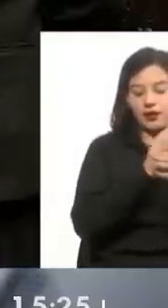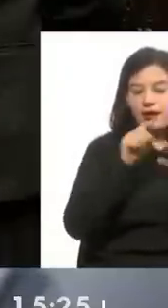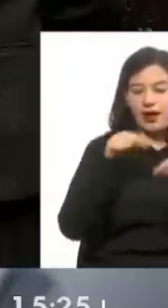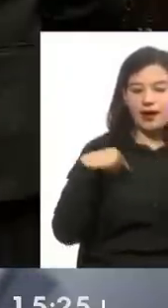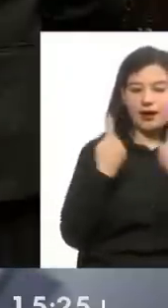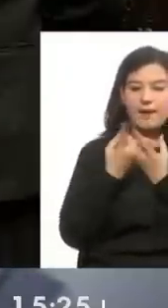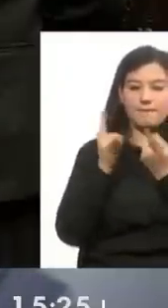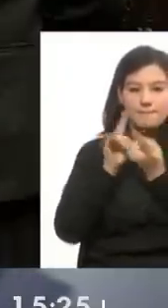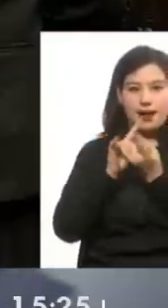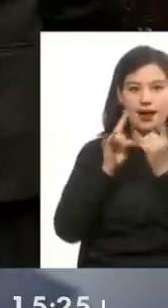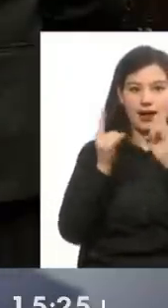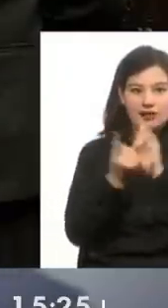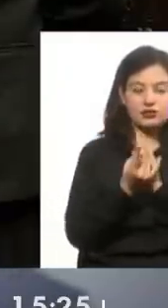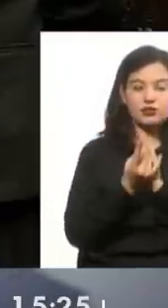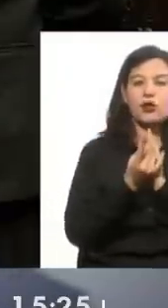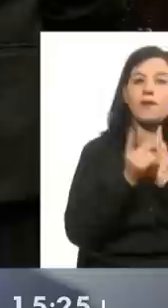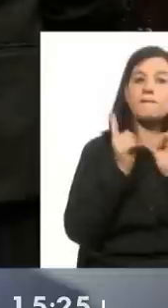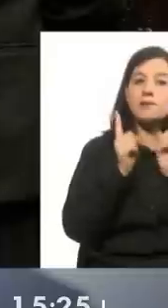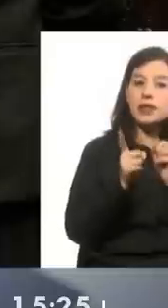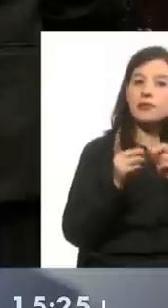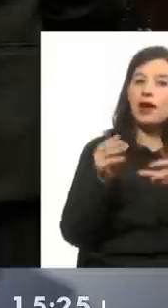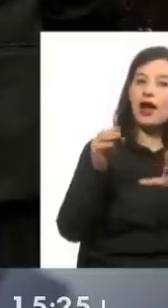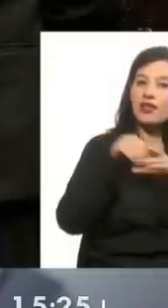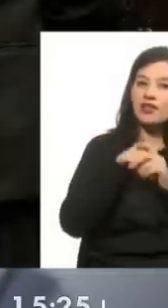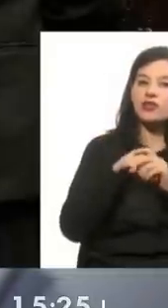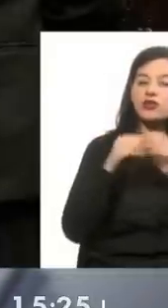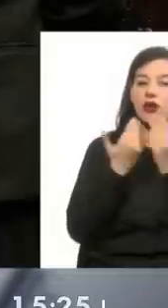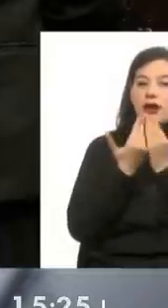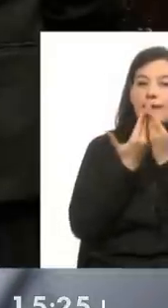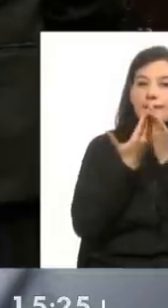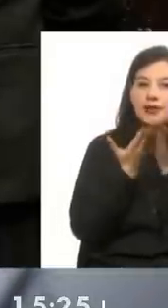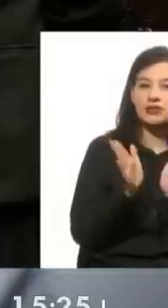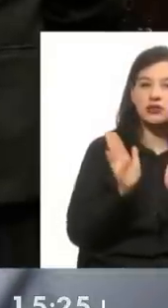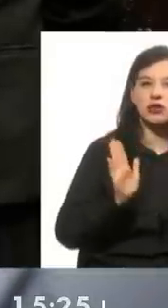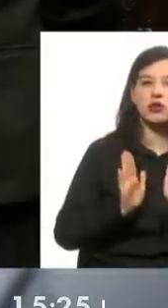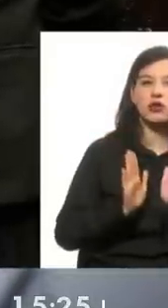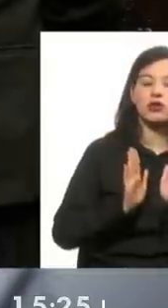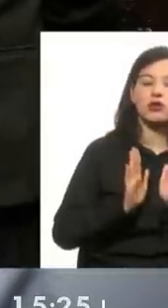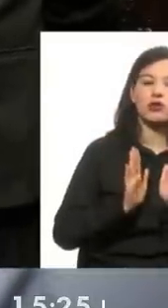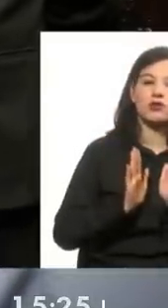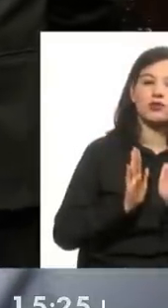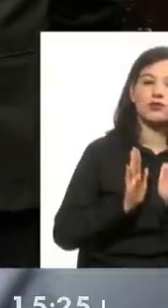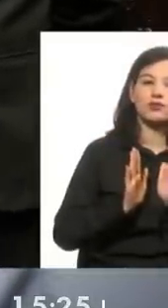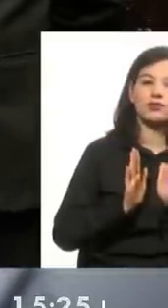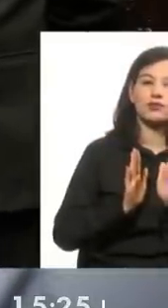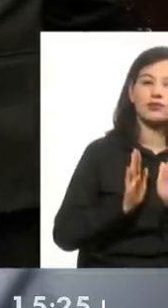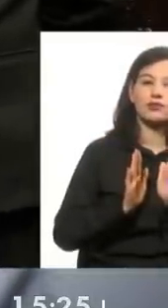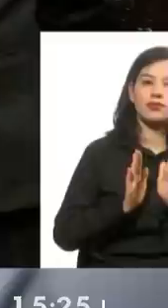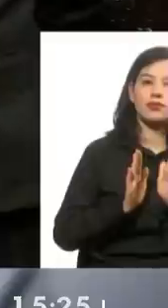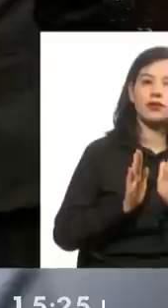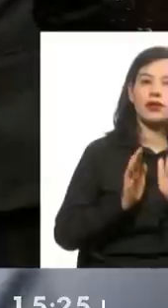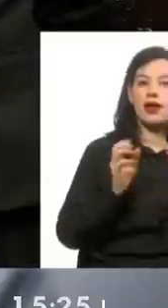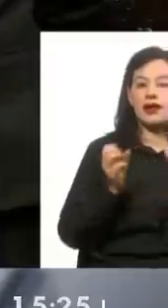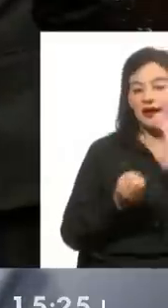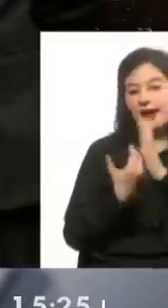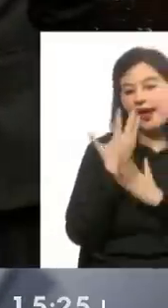que tenemos ahora del distanciamiento, por ejemplo, lo estamos cumpliendo. Acá yo estoy, me cuesta enormemente estar embozalado, pero